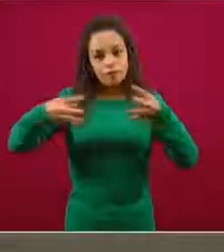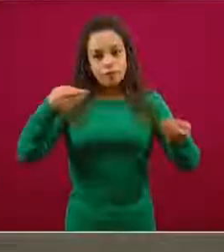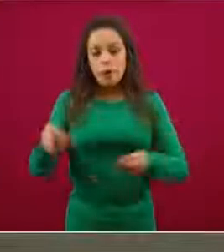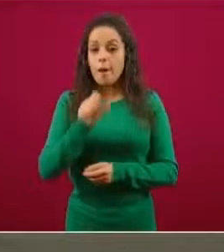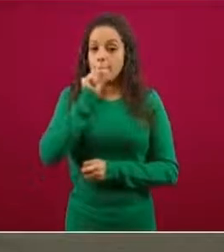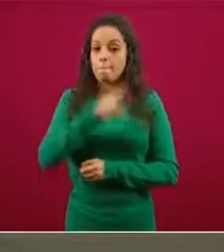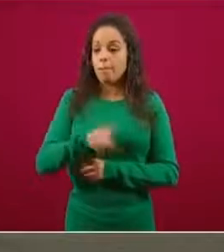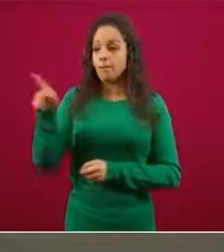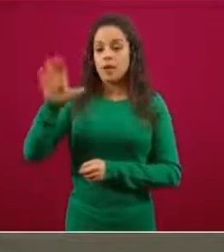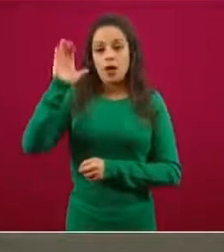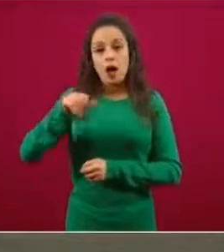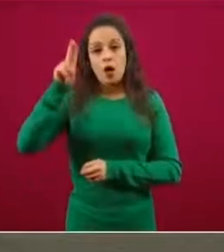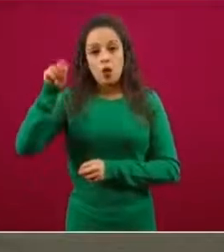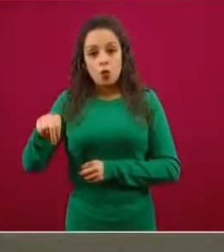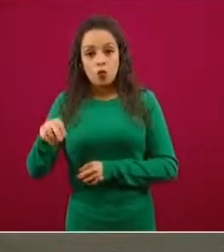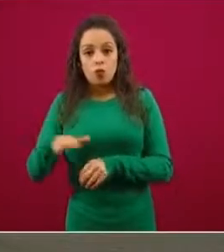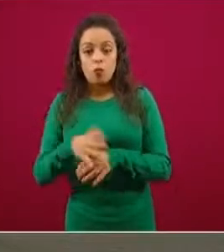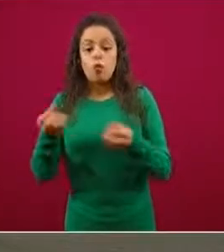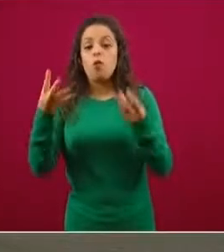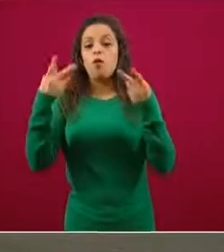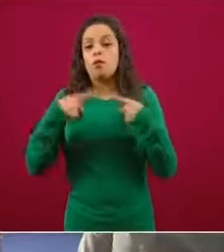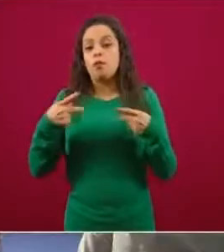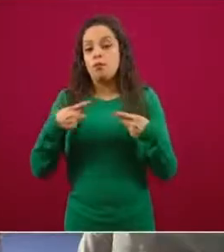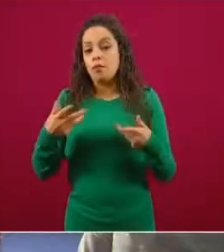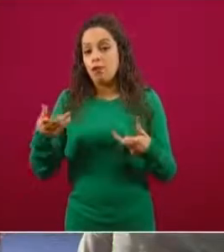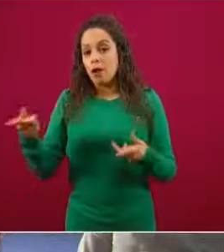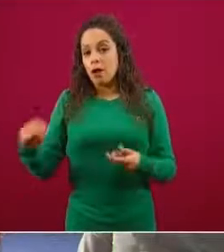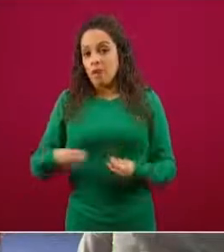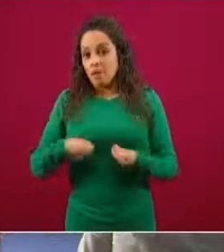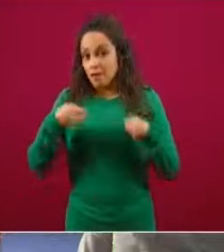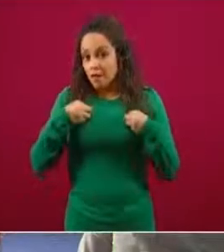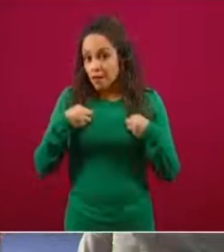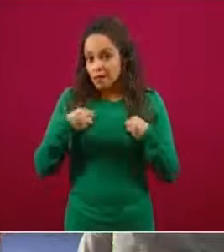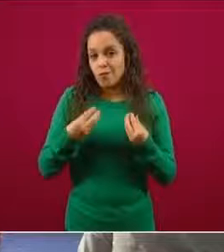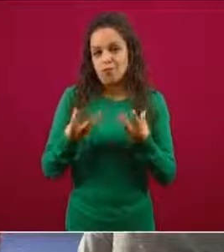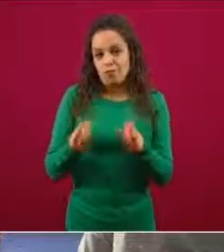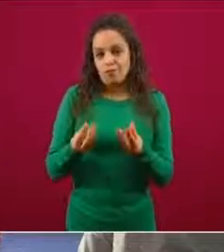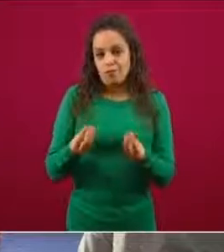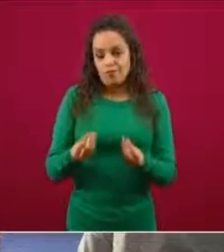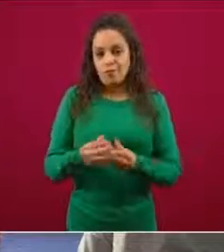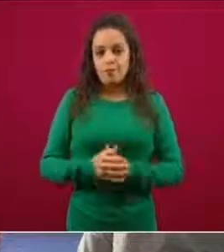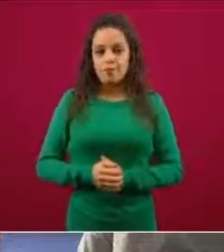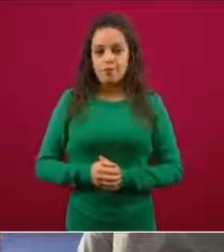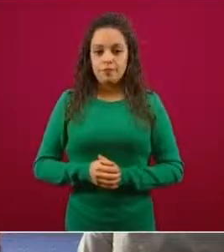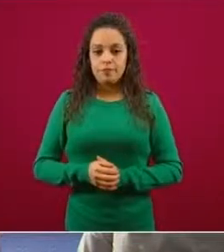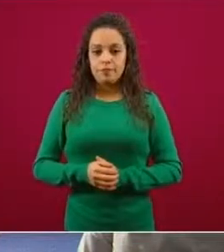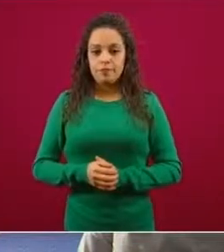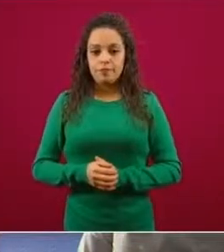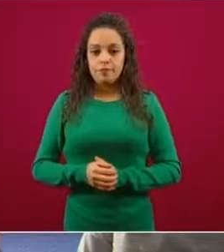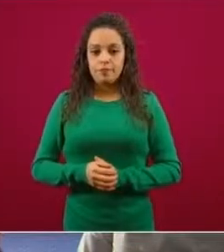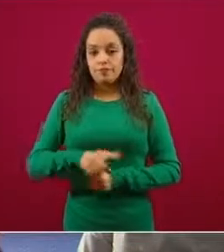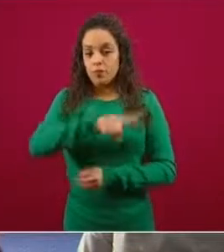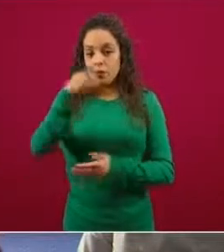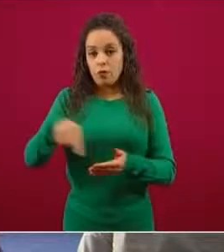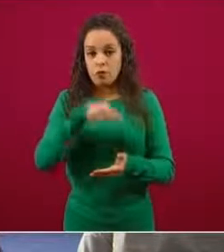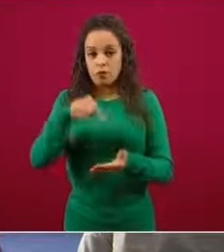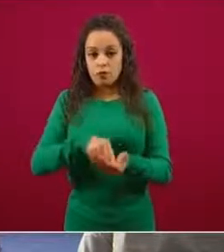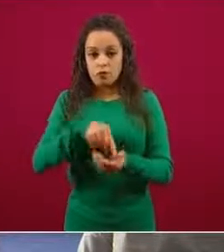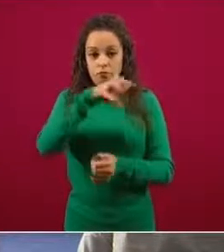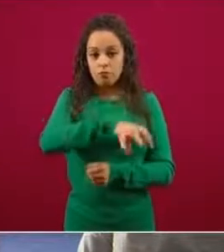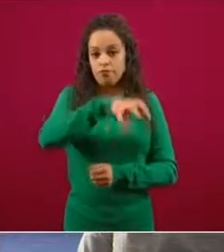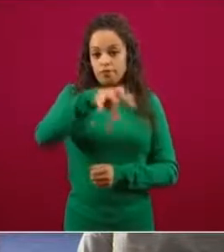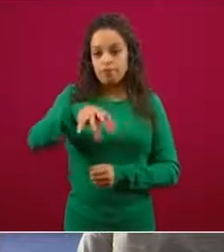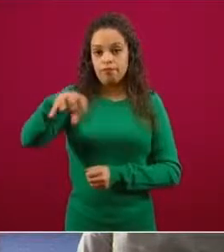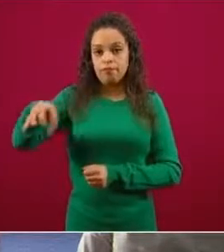por la interconectividad con Mexicali y por la densidad poblacional de varios de los asentamientos urbanos